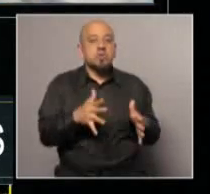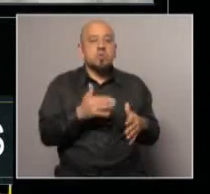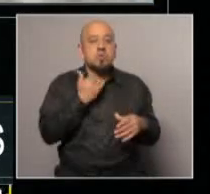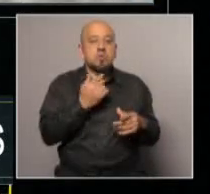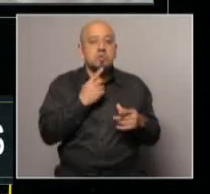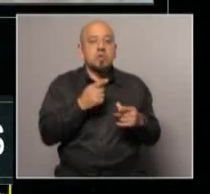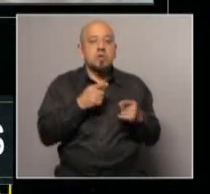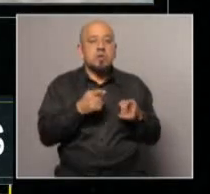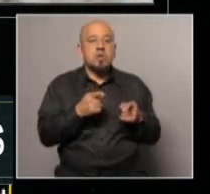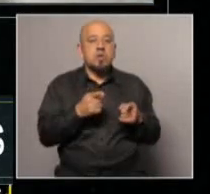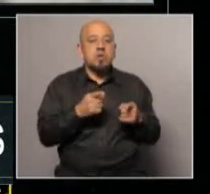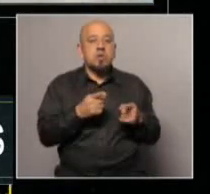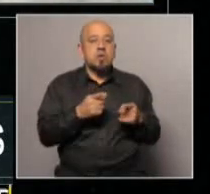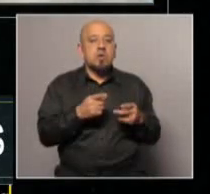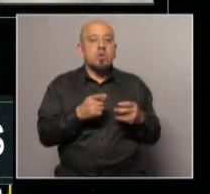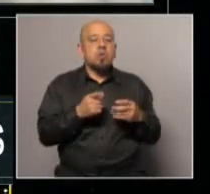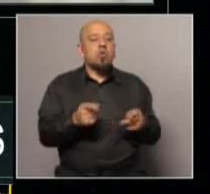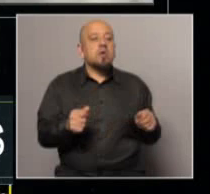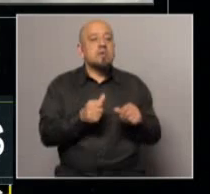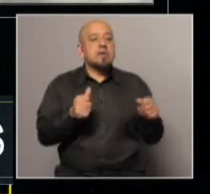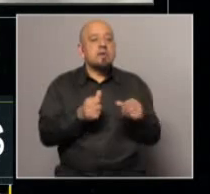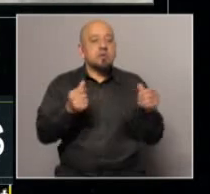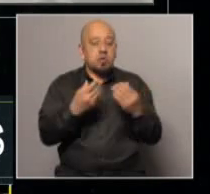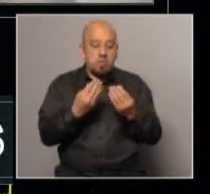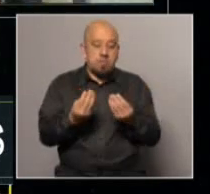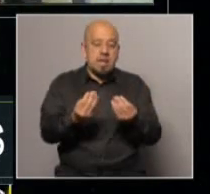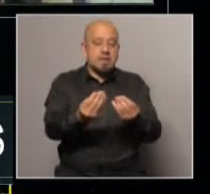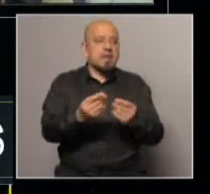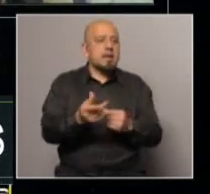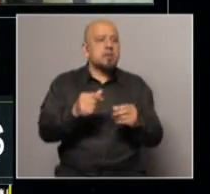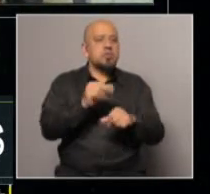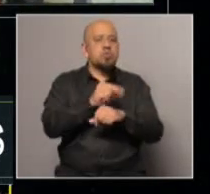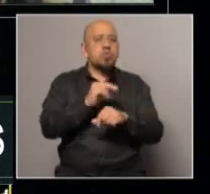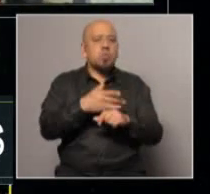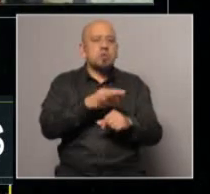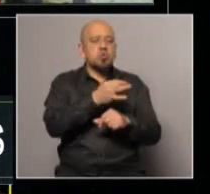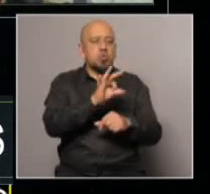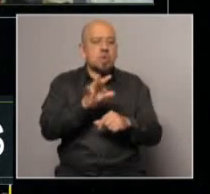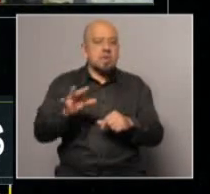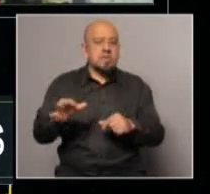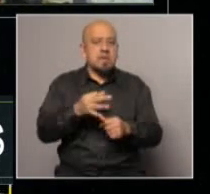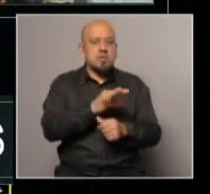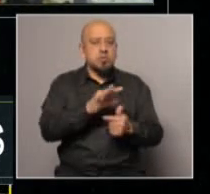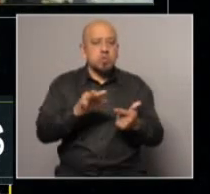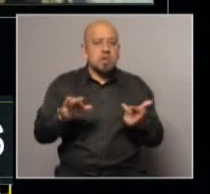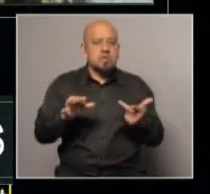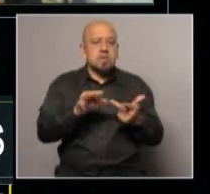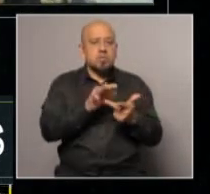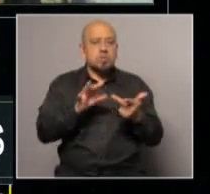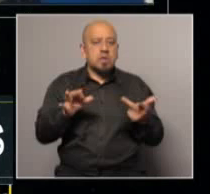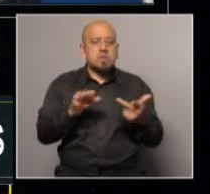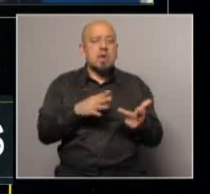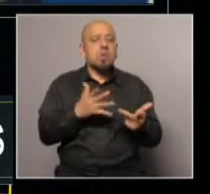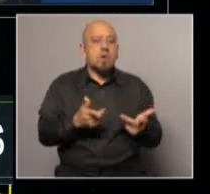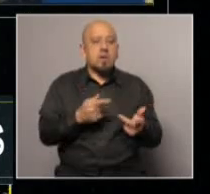se hizo, con qué composición relativa de los diferentes componentes de la planta, y no sé si la semana que viene, cuando vaya a continuar